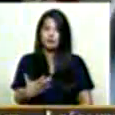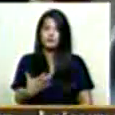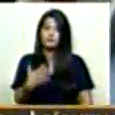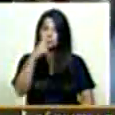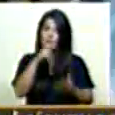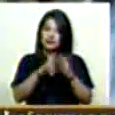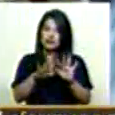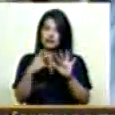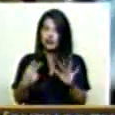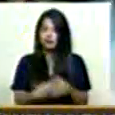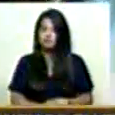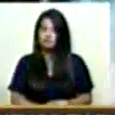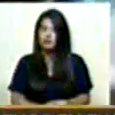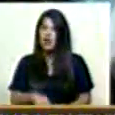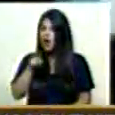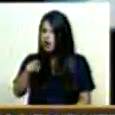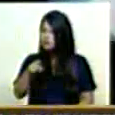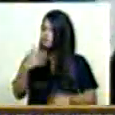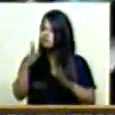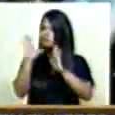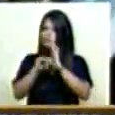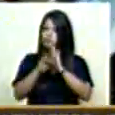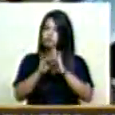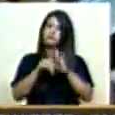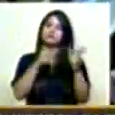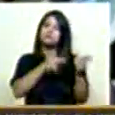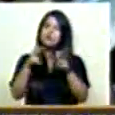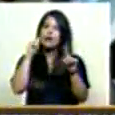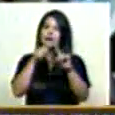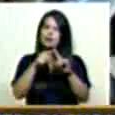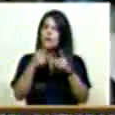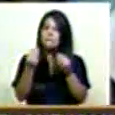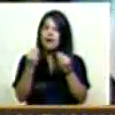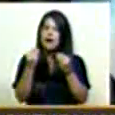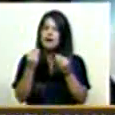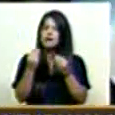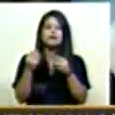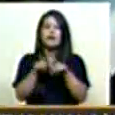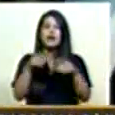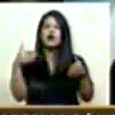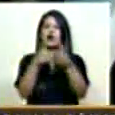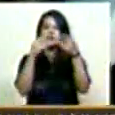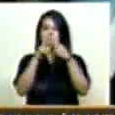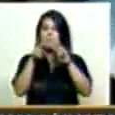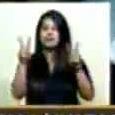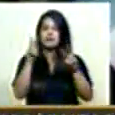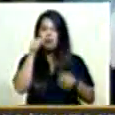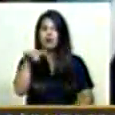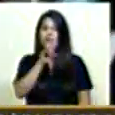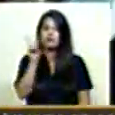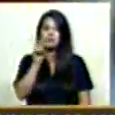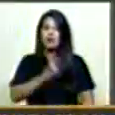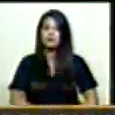17 donde sustrajeron armas de guerra para ser utilizadas en actos contra la paz del pueblo de